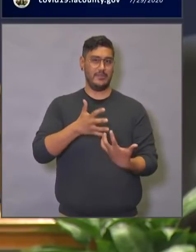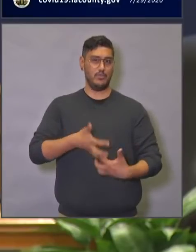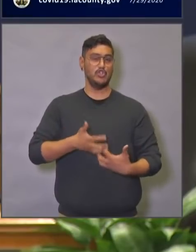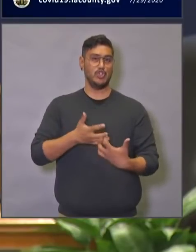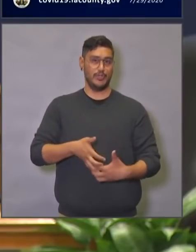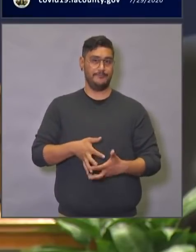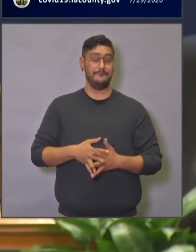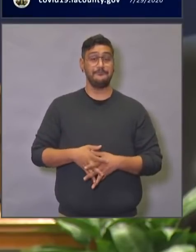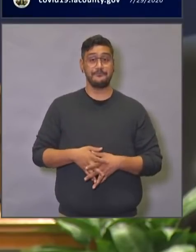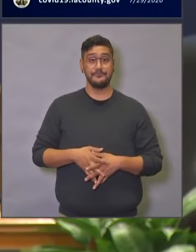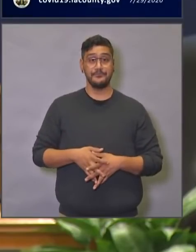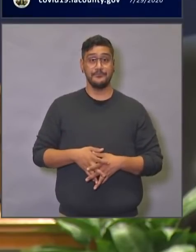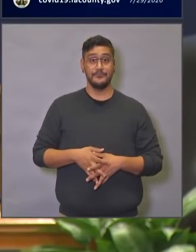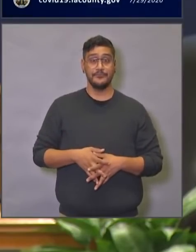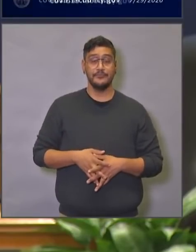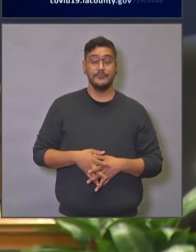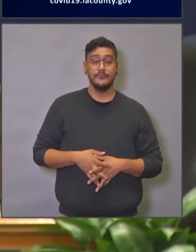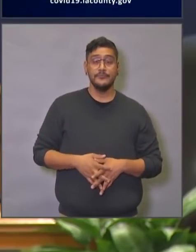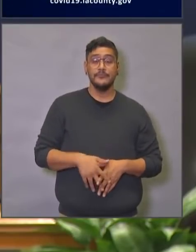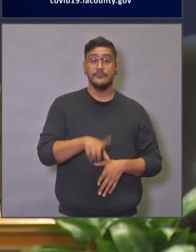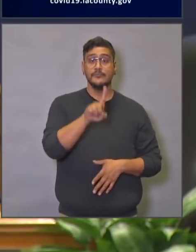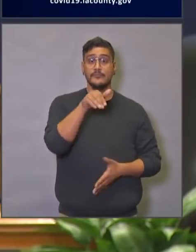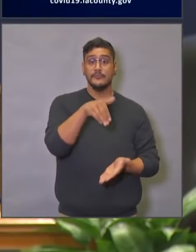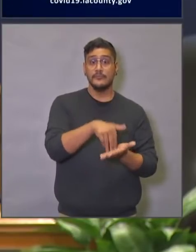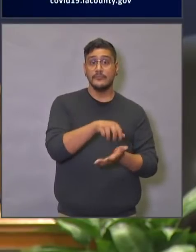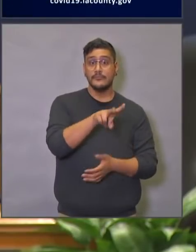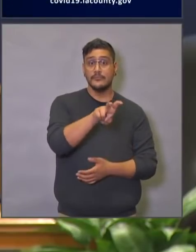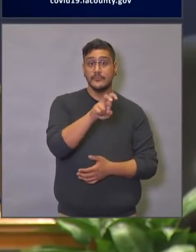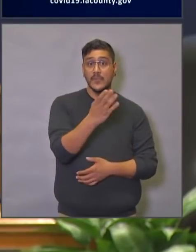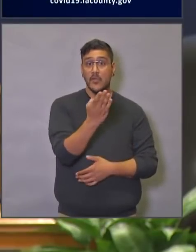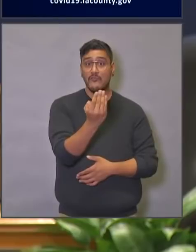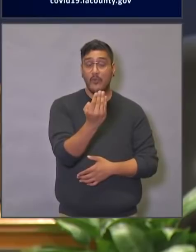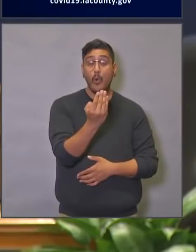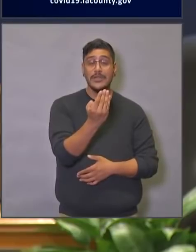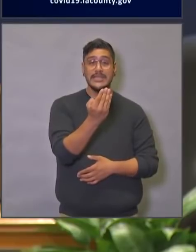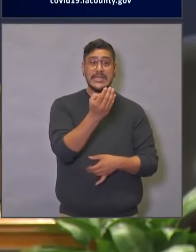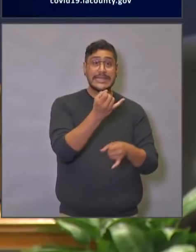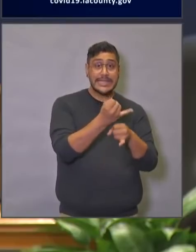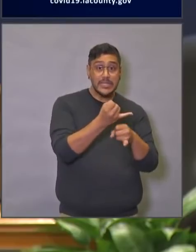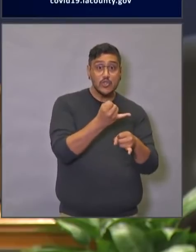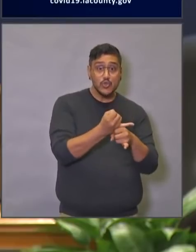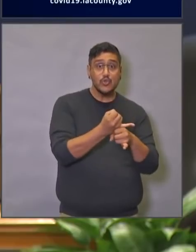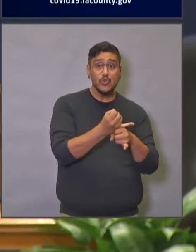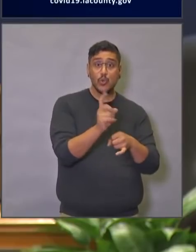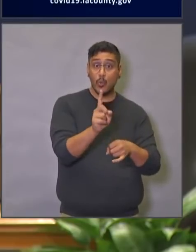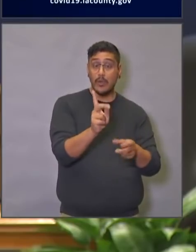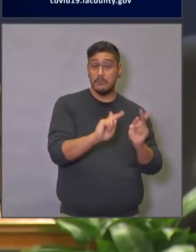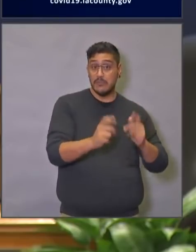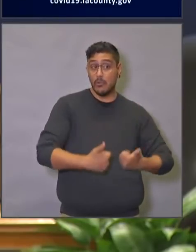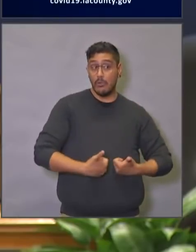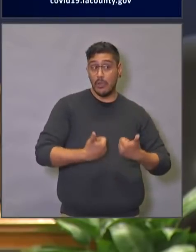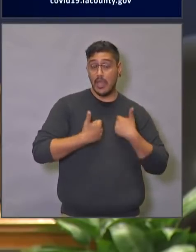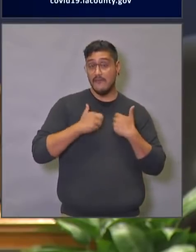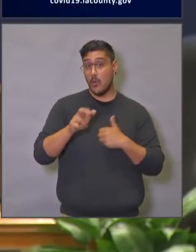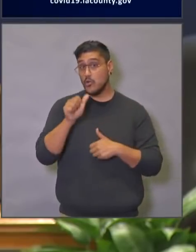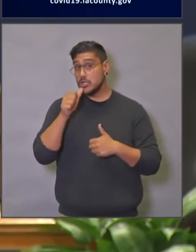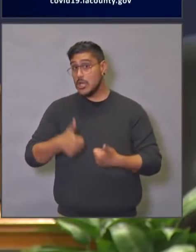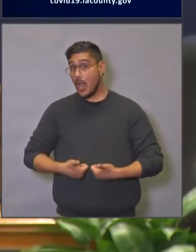Hemos investigado un total de 1,214 entornos de congregación residenciales y